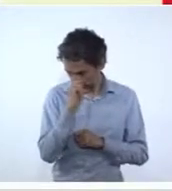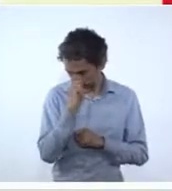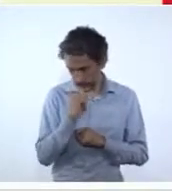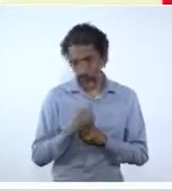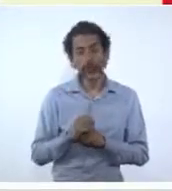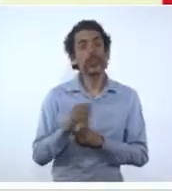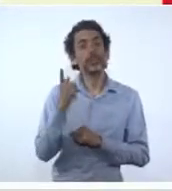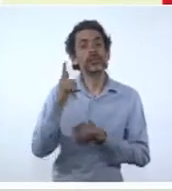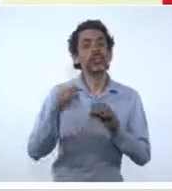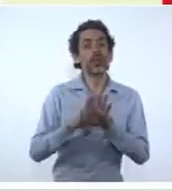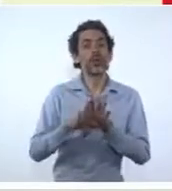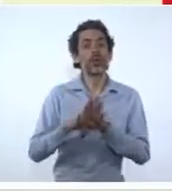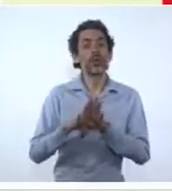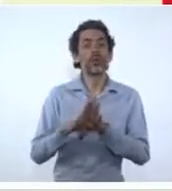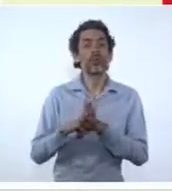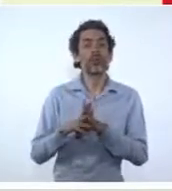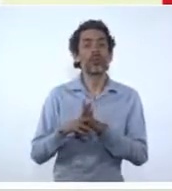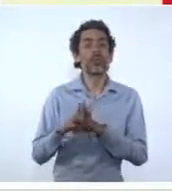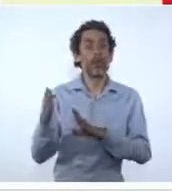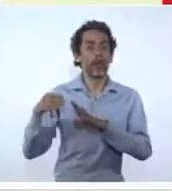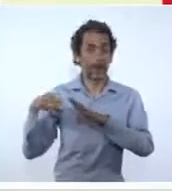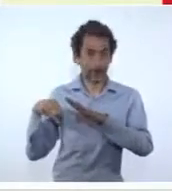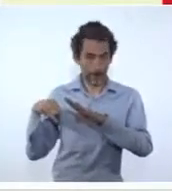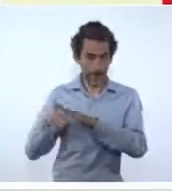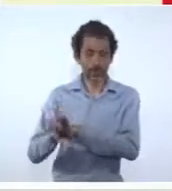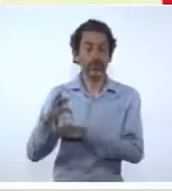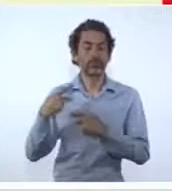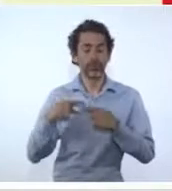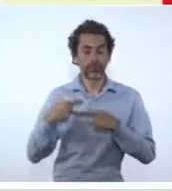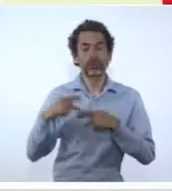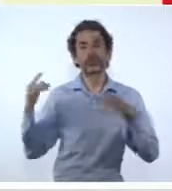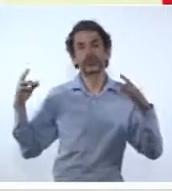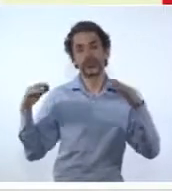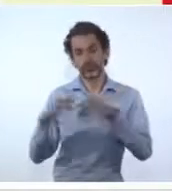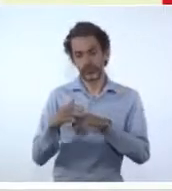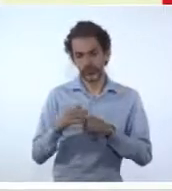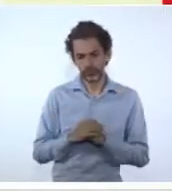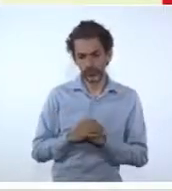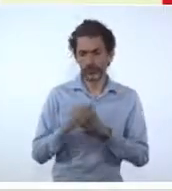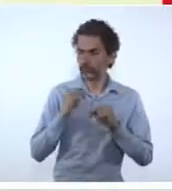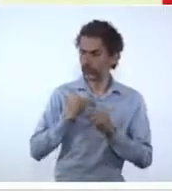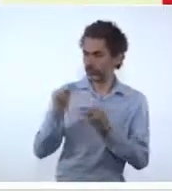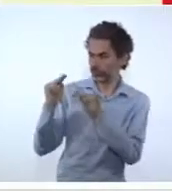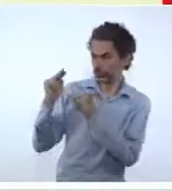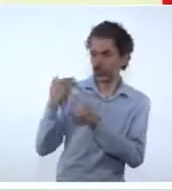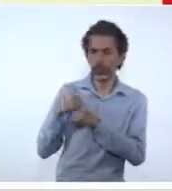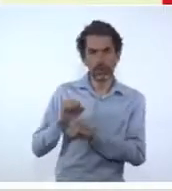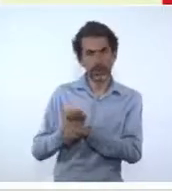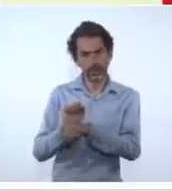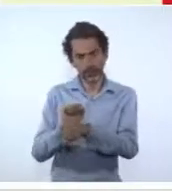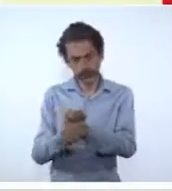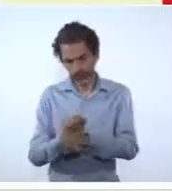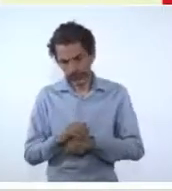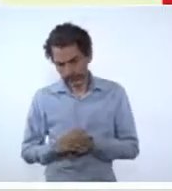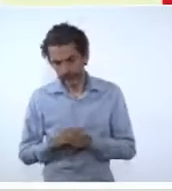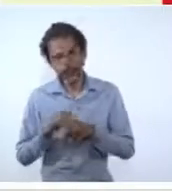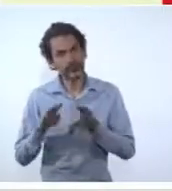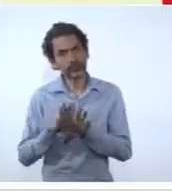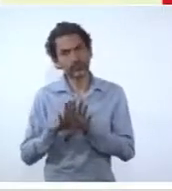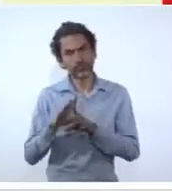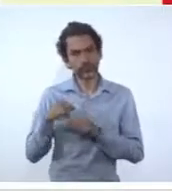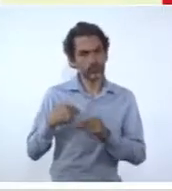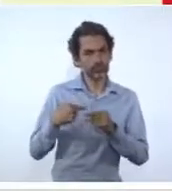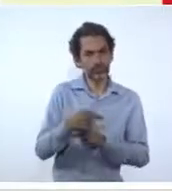Esta es la movilidad en el transporte colectivo metro. Como puede apreciarse en las últimas semanas, lo que se ha incrementado mucho